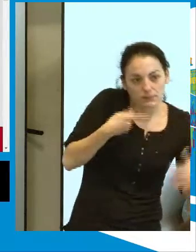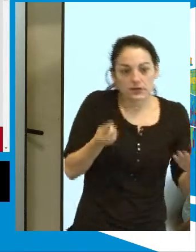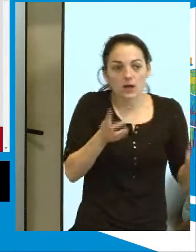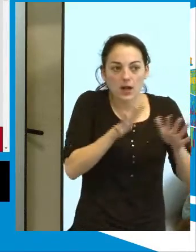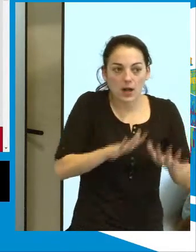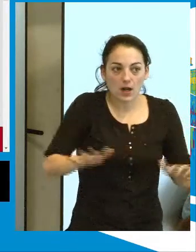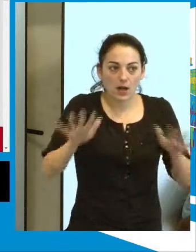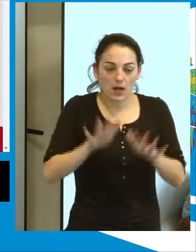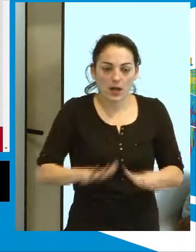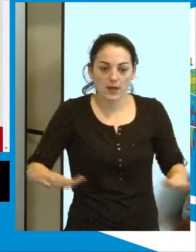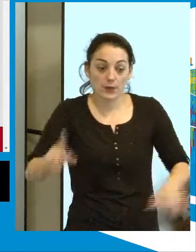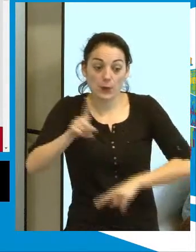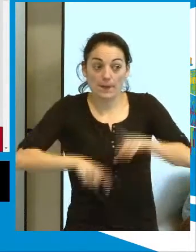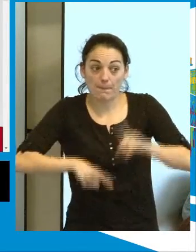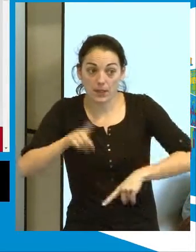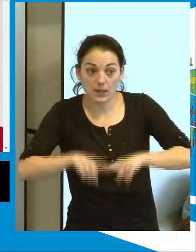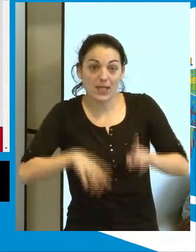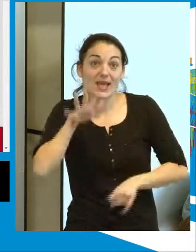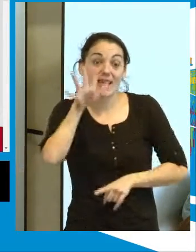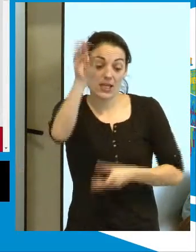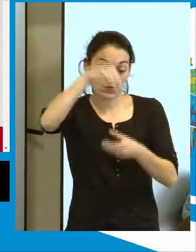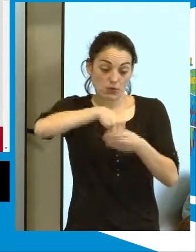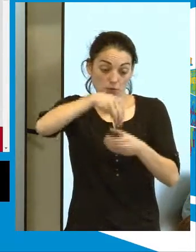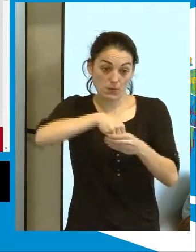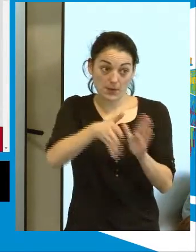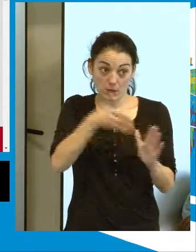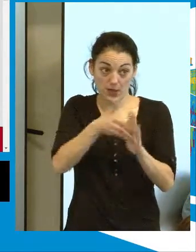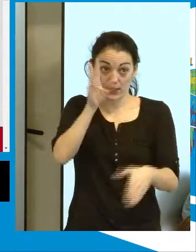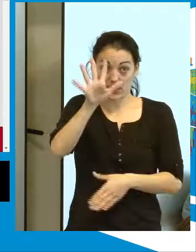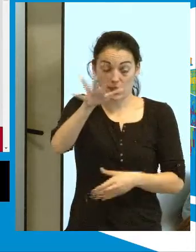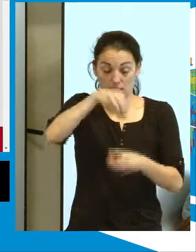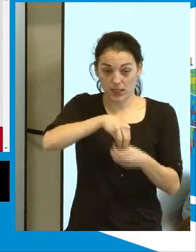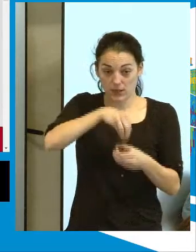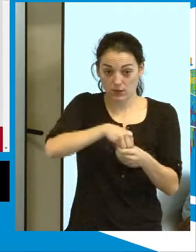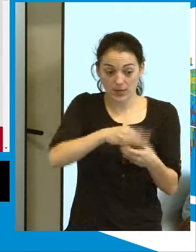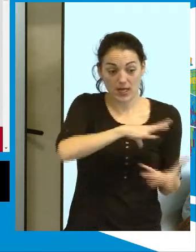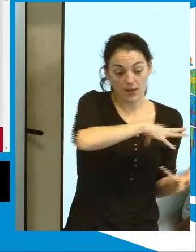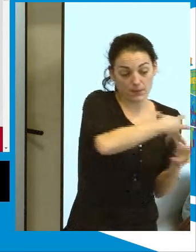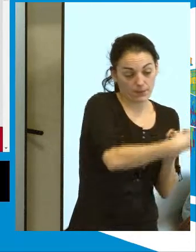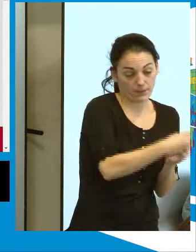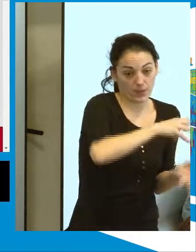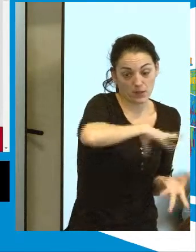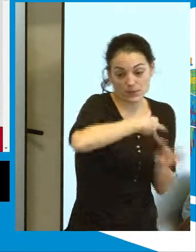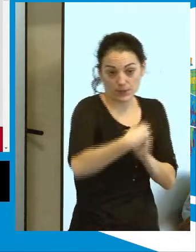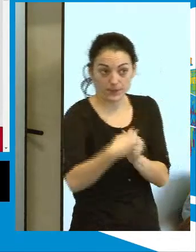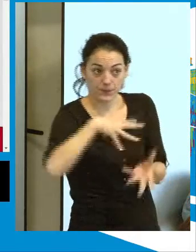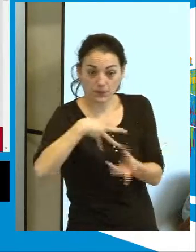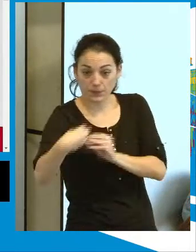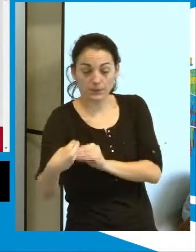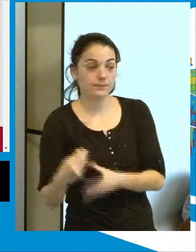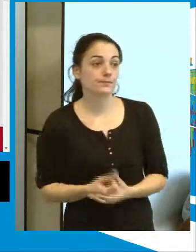lenta, sino hemos integrado hasta 5 conjuntos de velocidades para que se adapten lo máximo posible a las personas, ¿no?